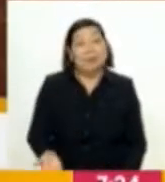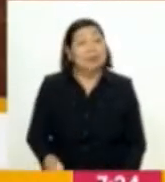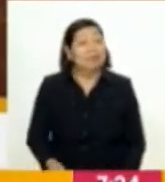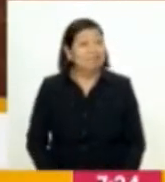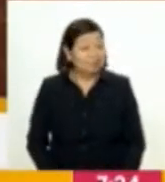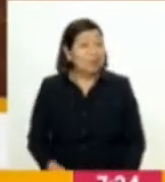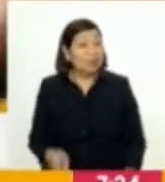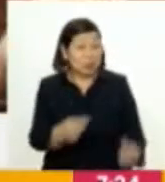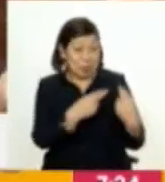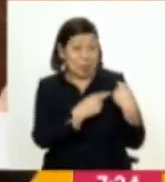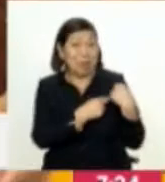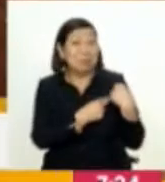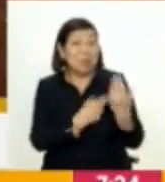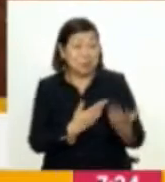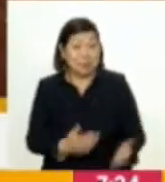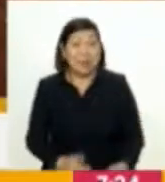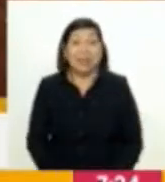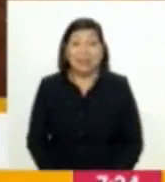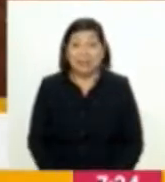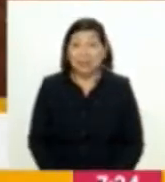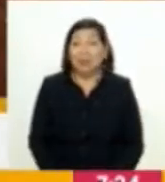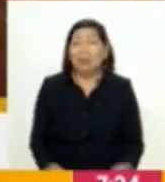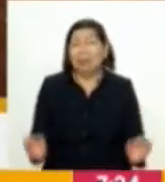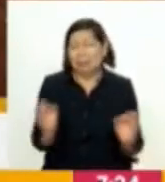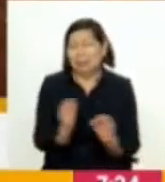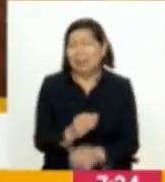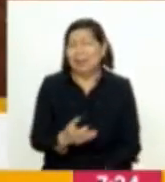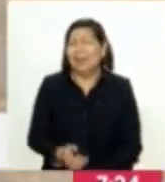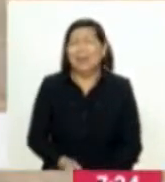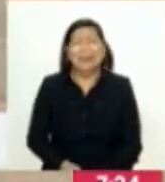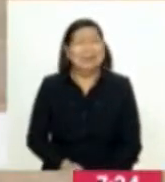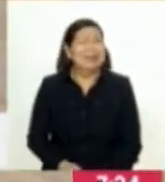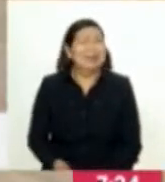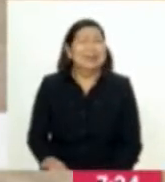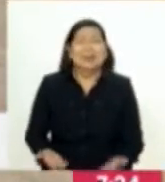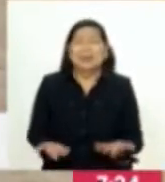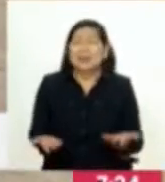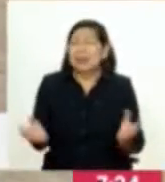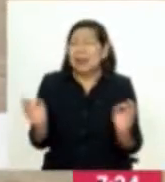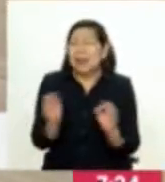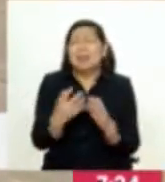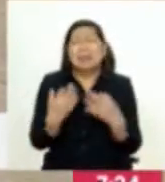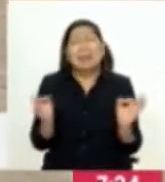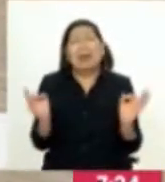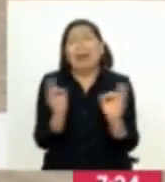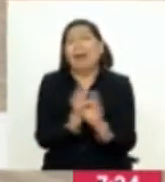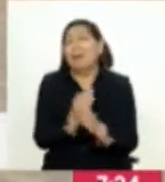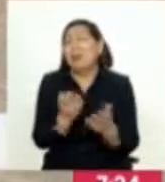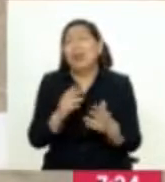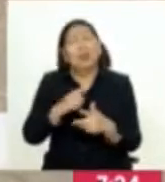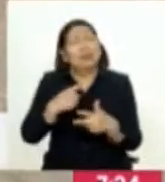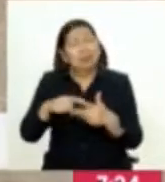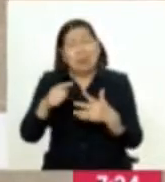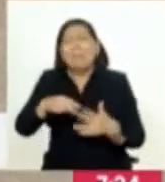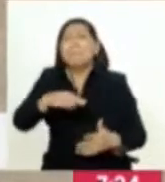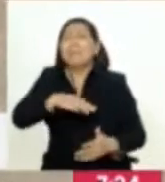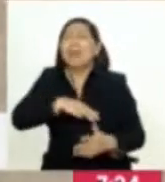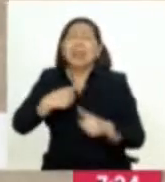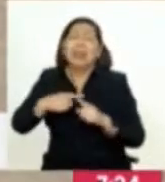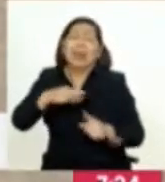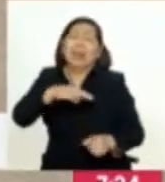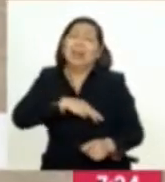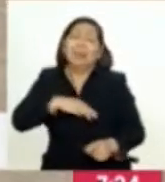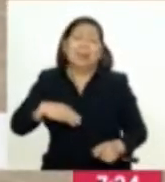esquema, ¿no? Bueno, y también ha habido cambios. Han habido cambios en PCM. ¿En qué sector no ha habido, por favor? Entonces, es